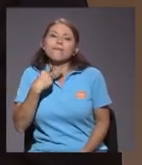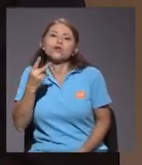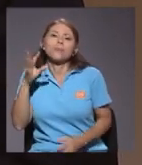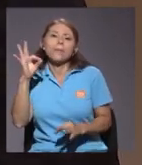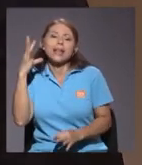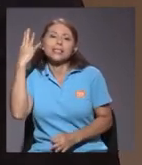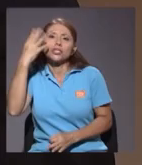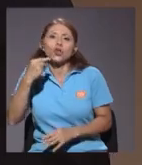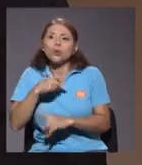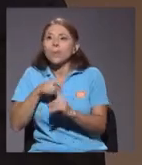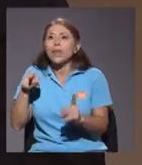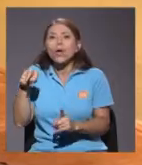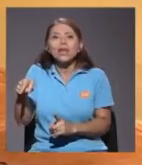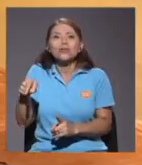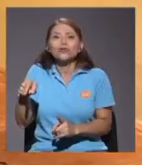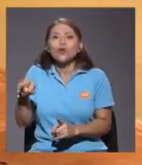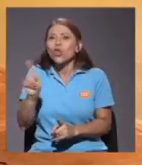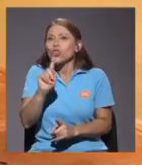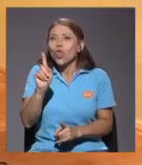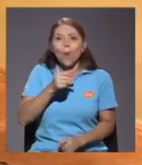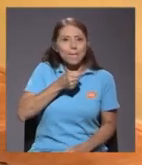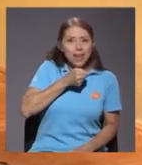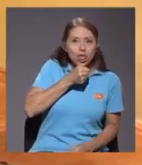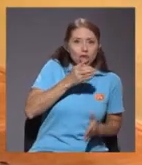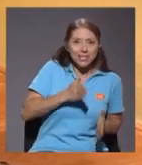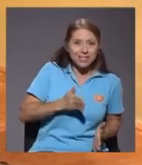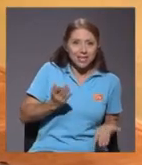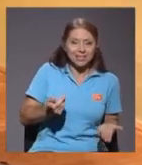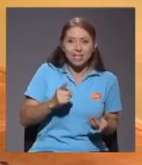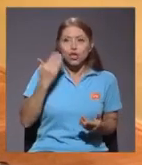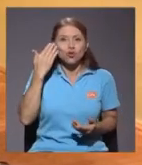tienen idea de lo que es además ustedes